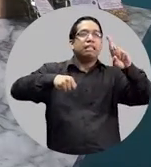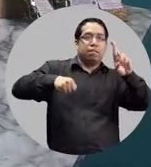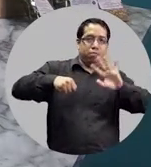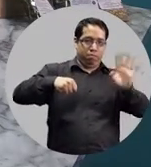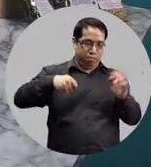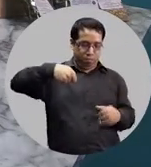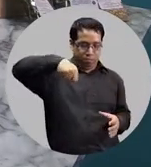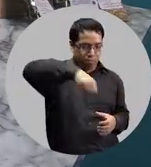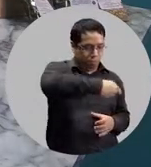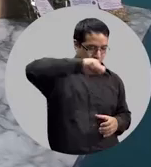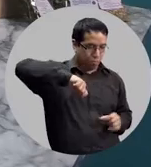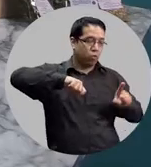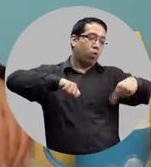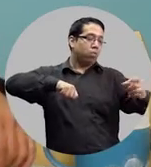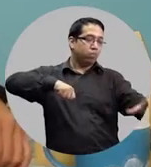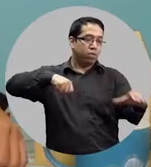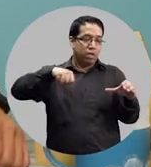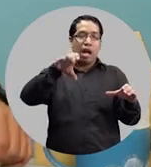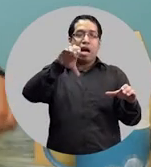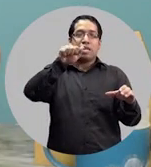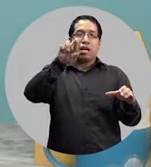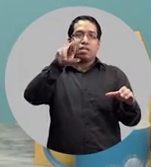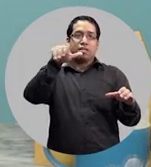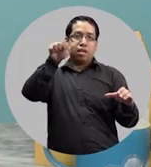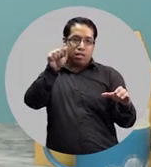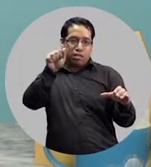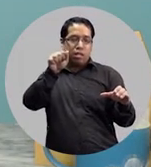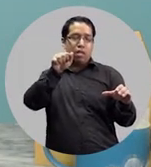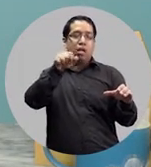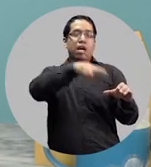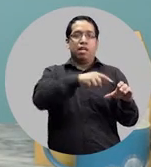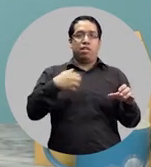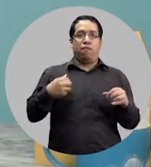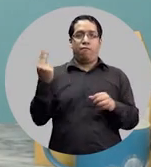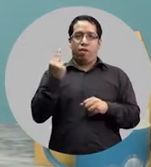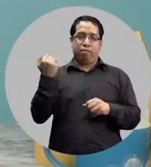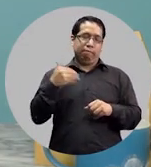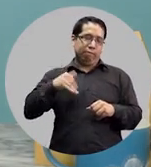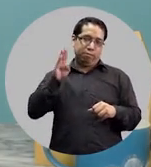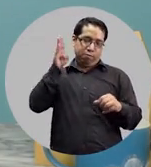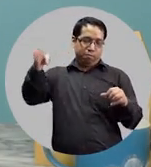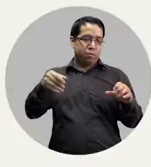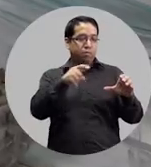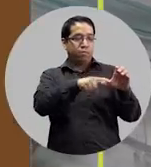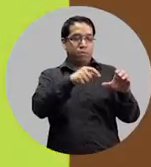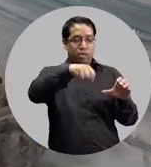gramos. Después tenemos cáscara sagrada, que es un laxante.